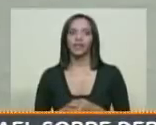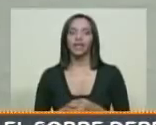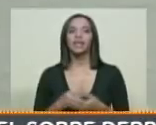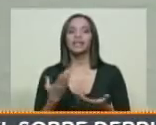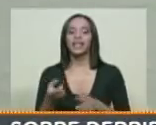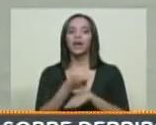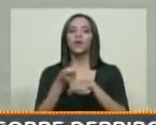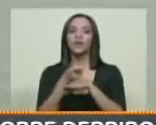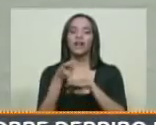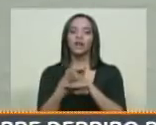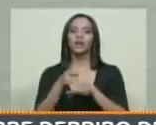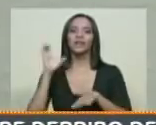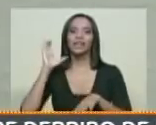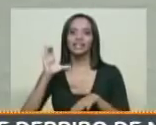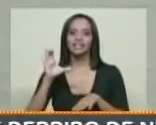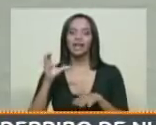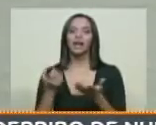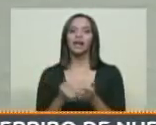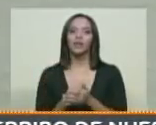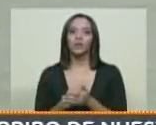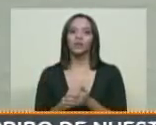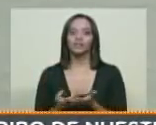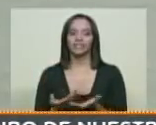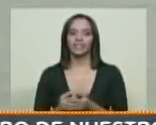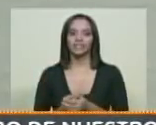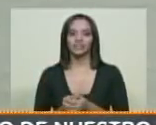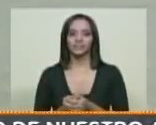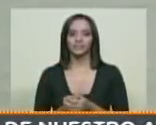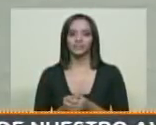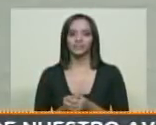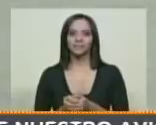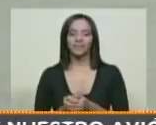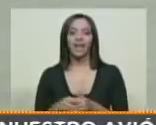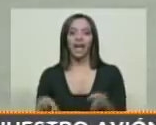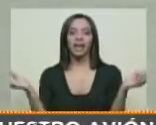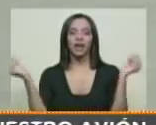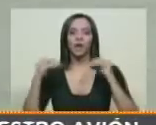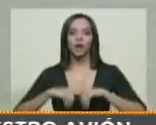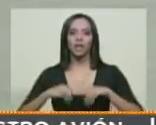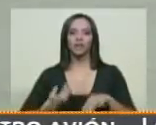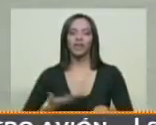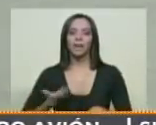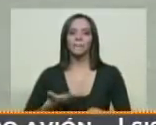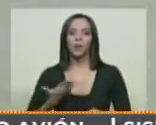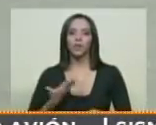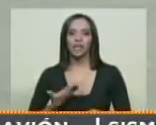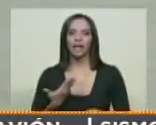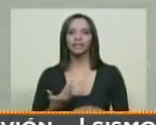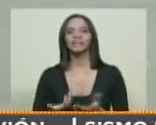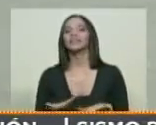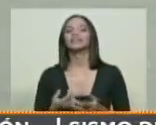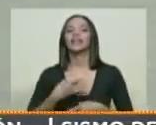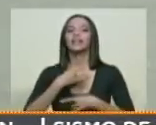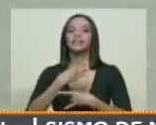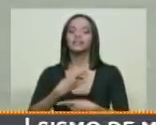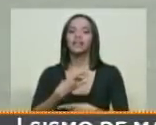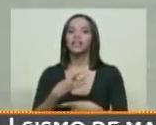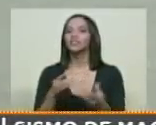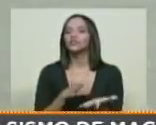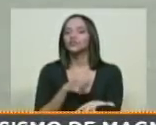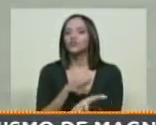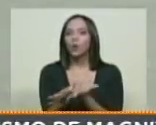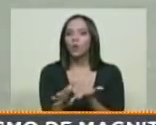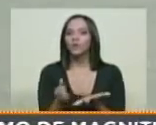gobernadora del estado fronterizo de Roraima, Zuley Campos, han acordado importantes aspectos de interés en torno al